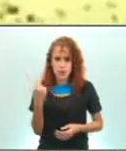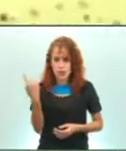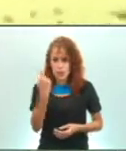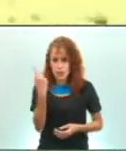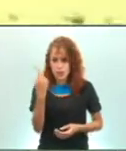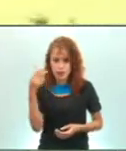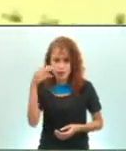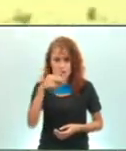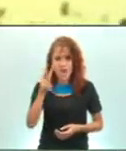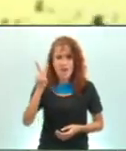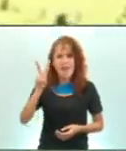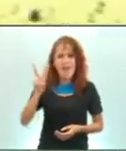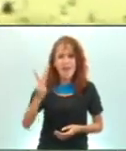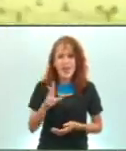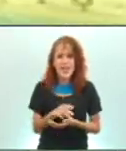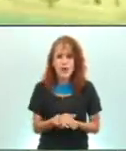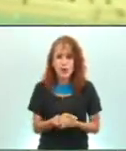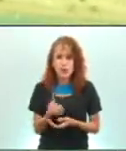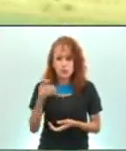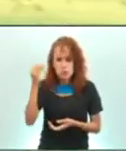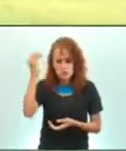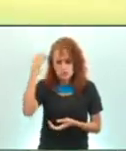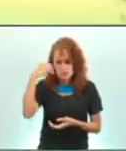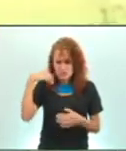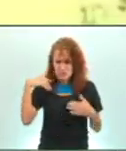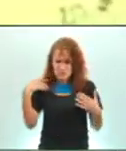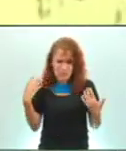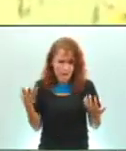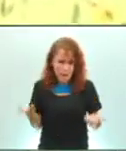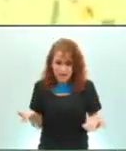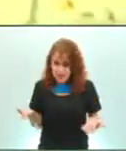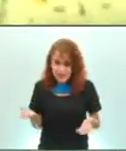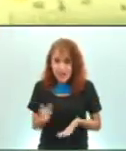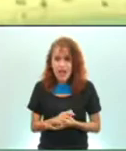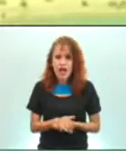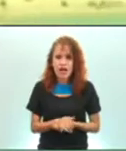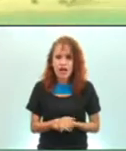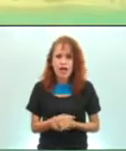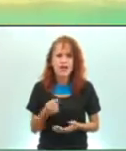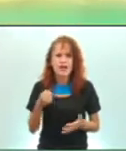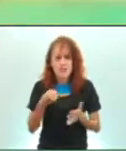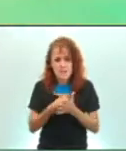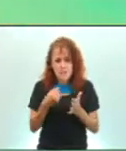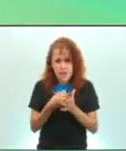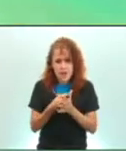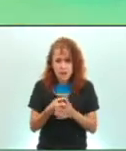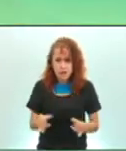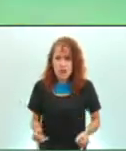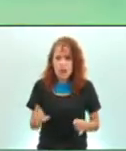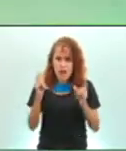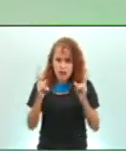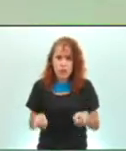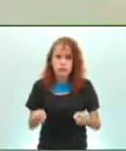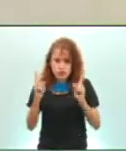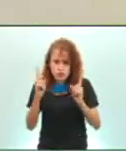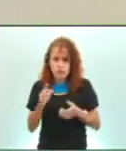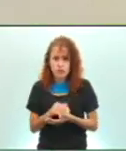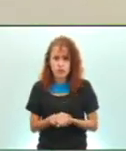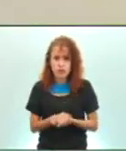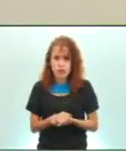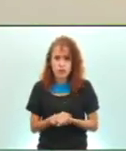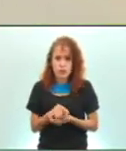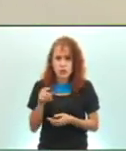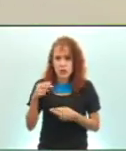Cuando por primera vez fui a Varadero, no tenía conciencia del impacto de las construcciones sobre la duna costera. Cuando aquellas